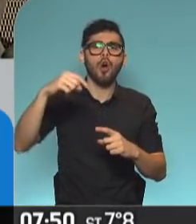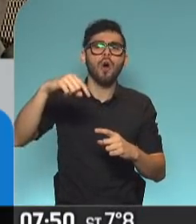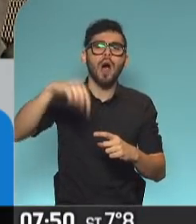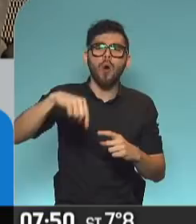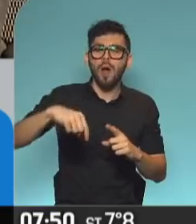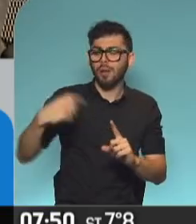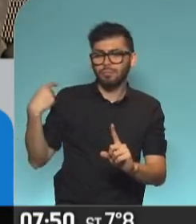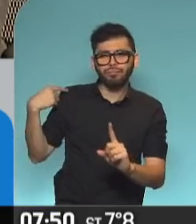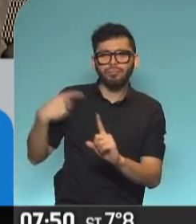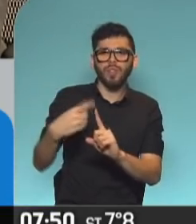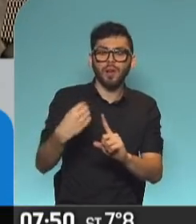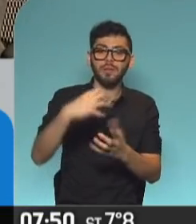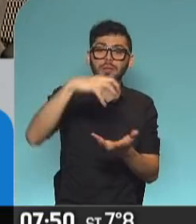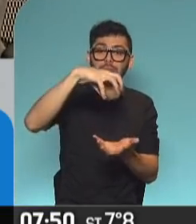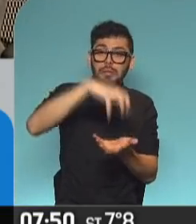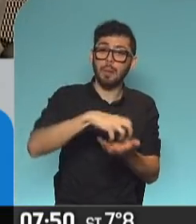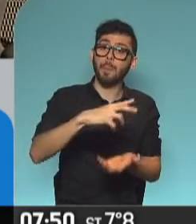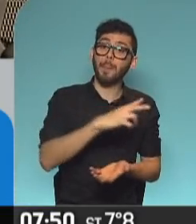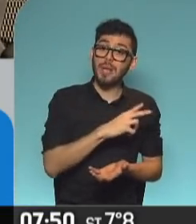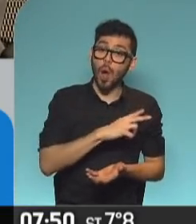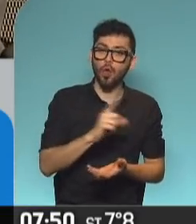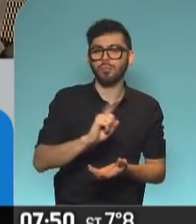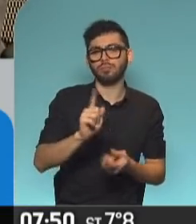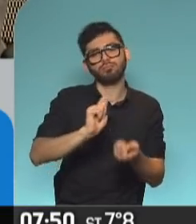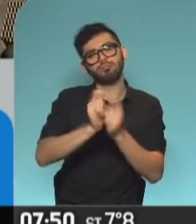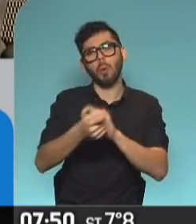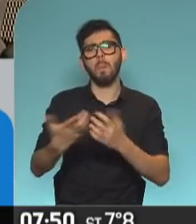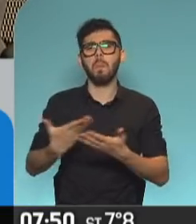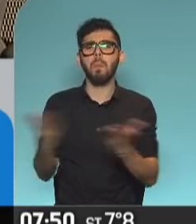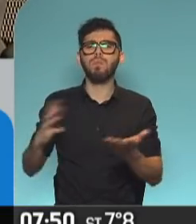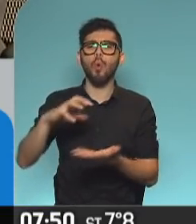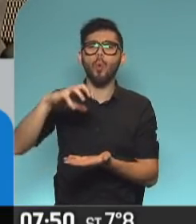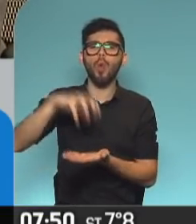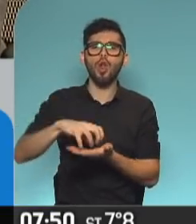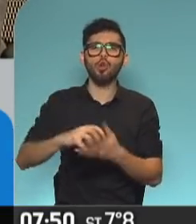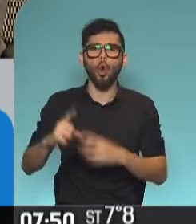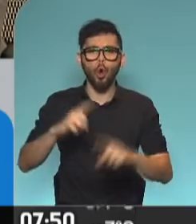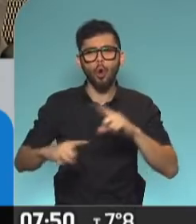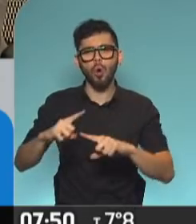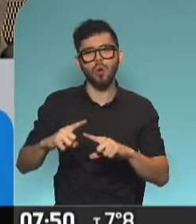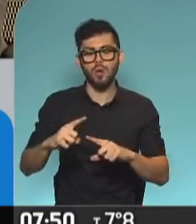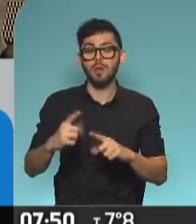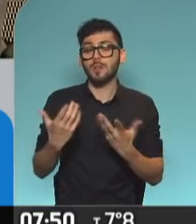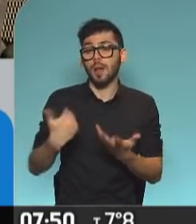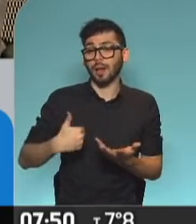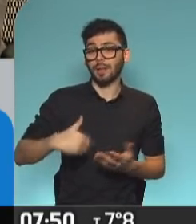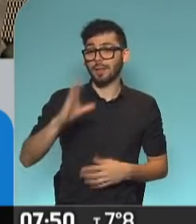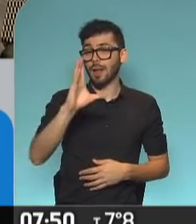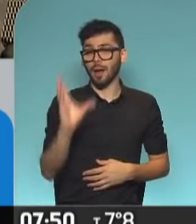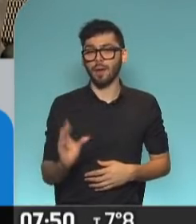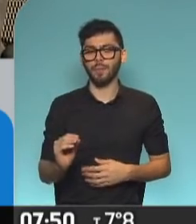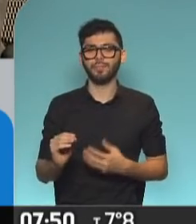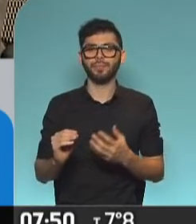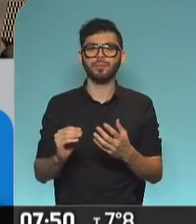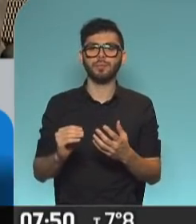reemplazar el sistema de un prestador único privado por un sistema público. Como sabemos, en nuestro país la matrícula de